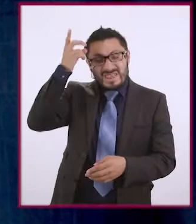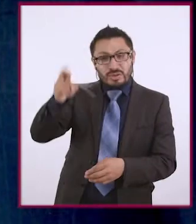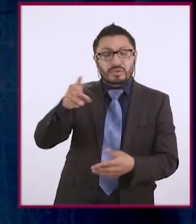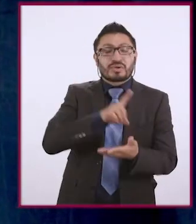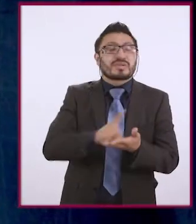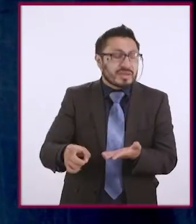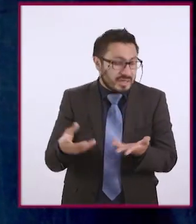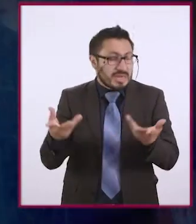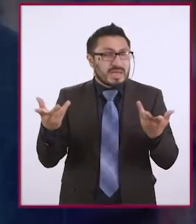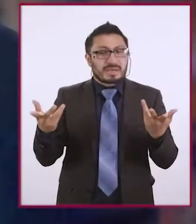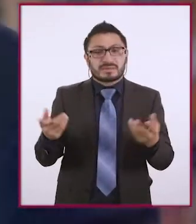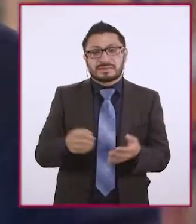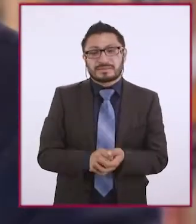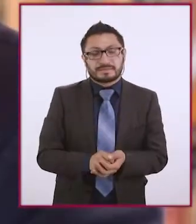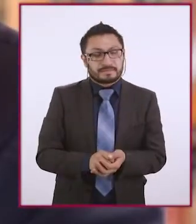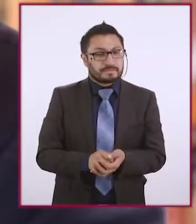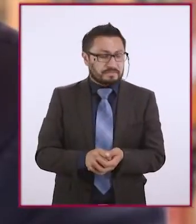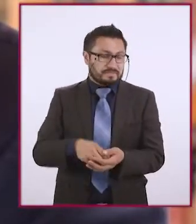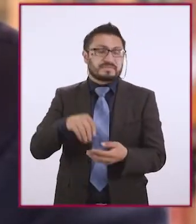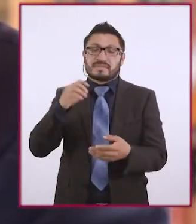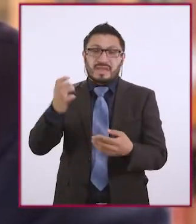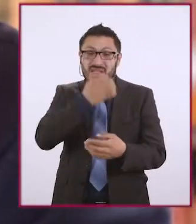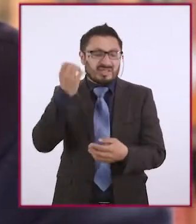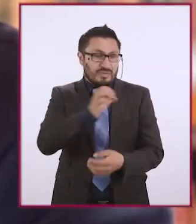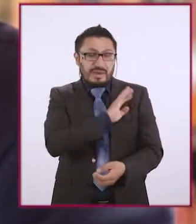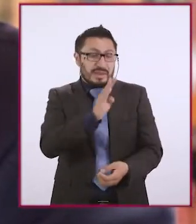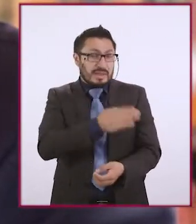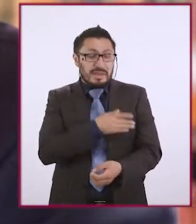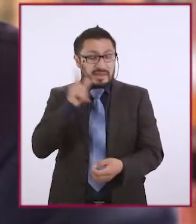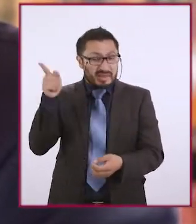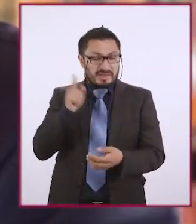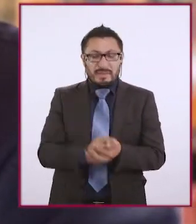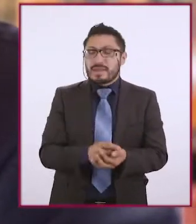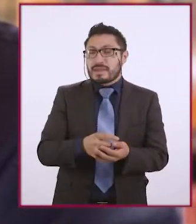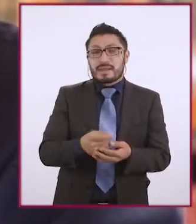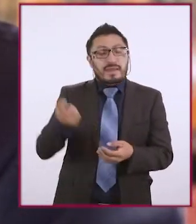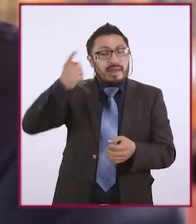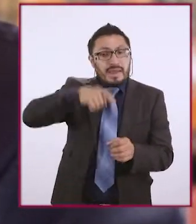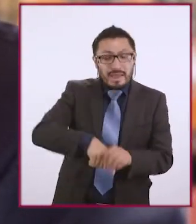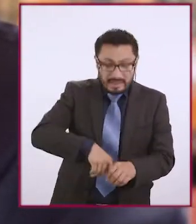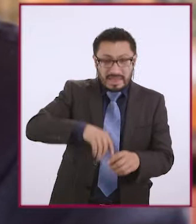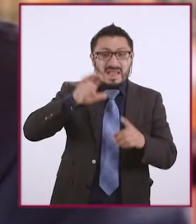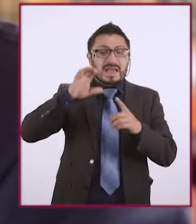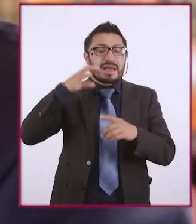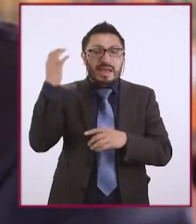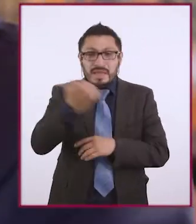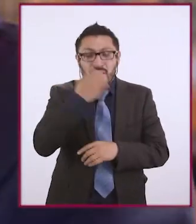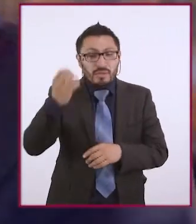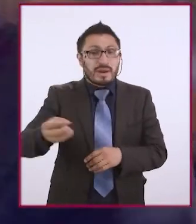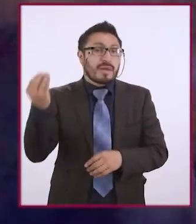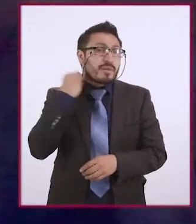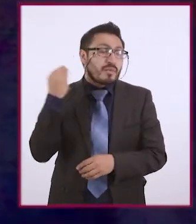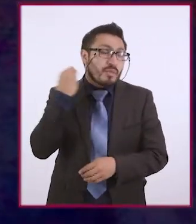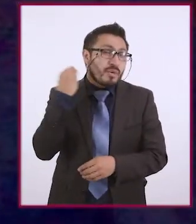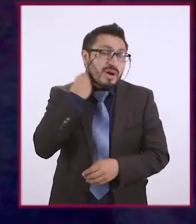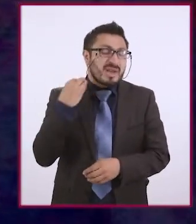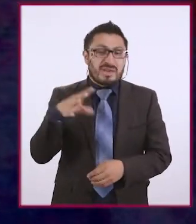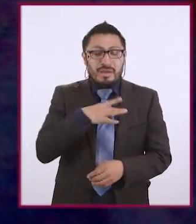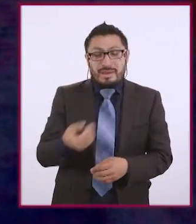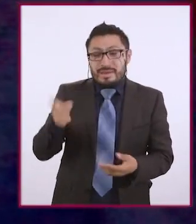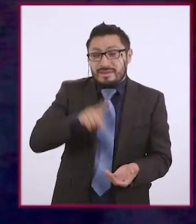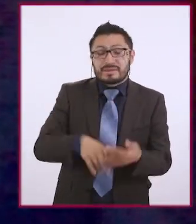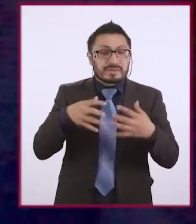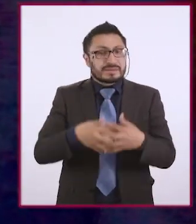Universidad Complutense de Madrid. Es miembro de la Barra Mexicana Colegio de Abogados y pertenece al Sistema Nacional